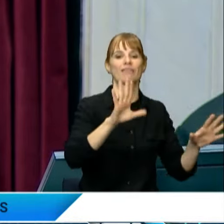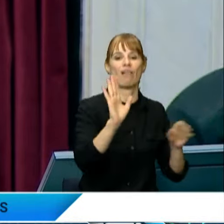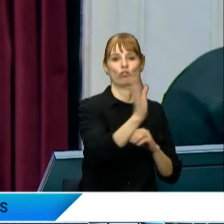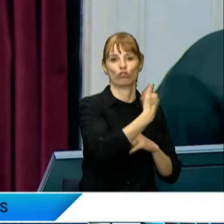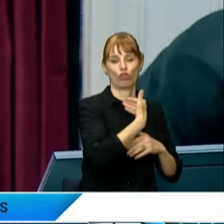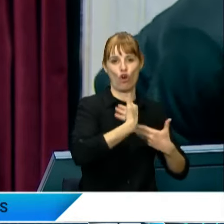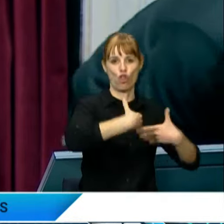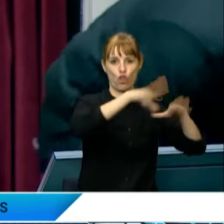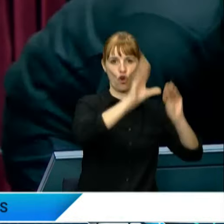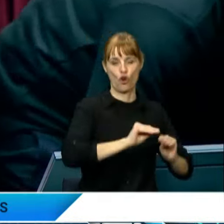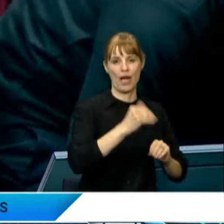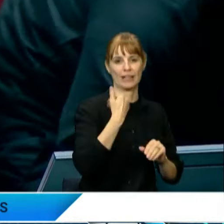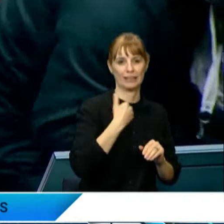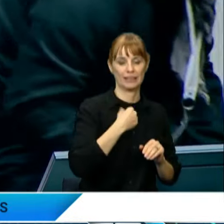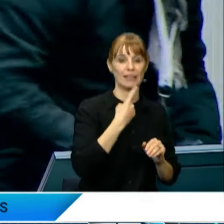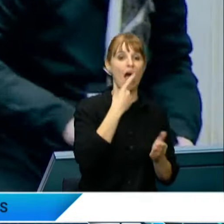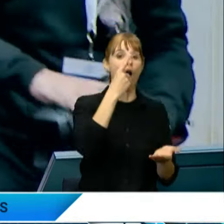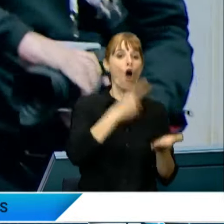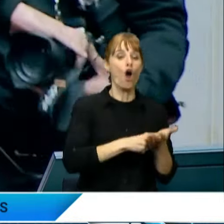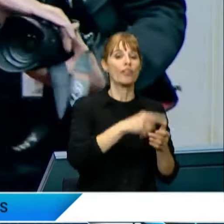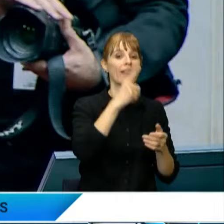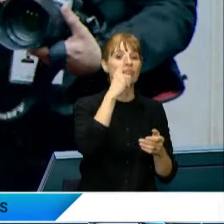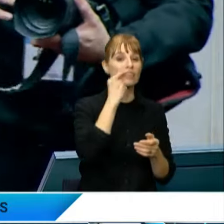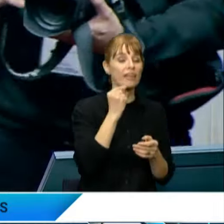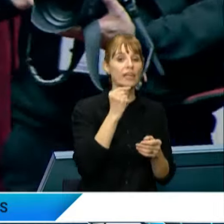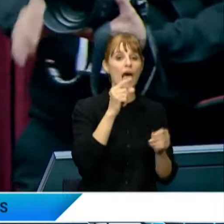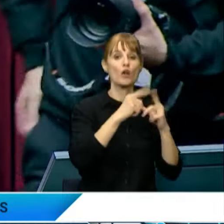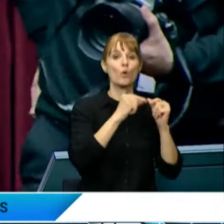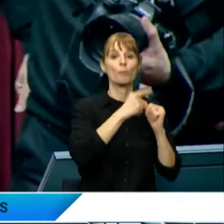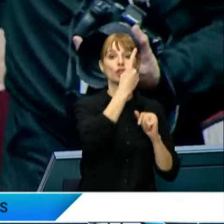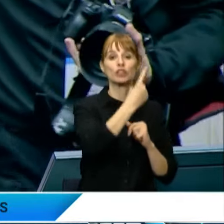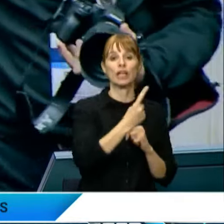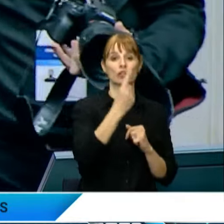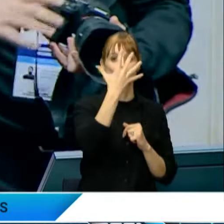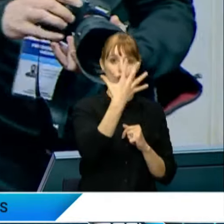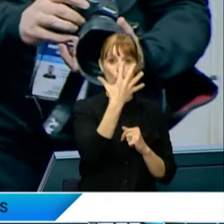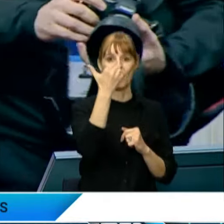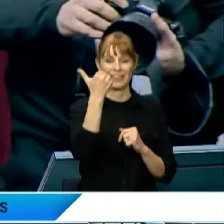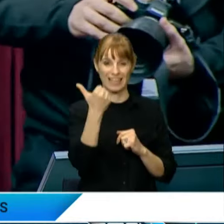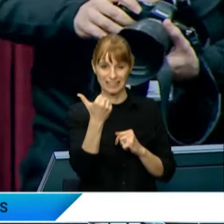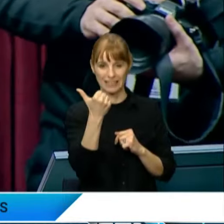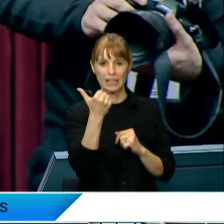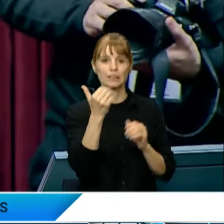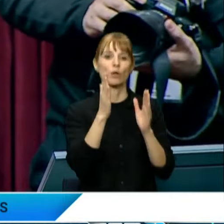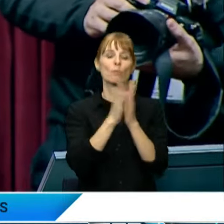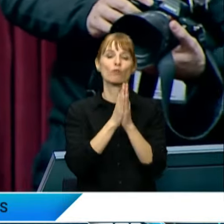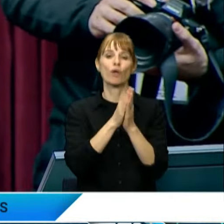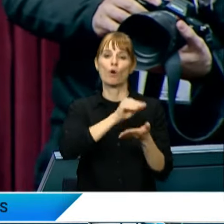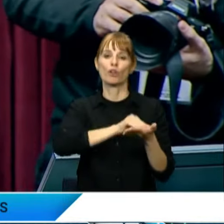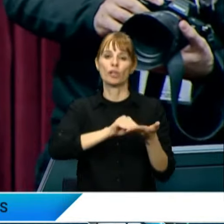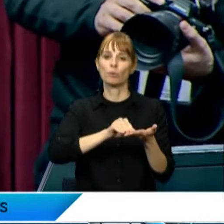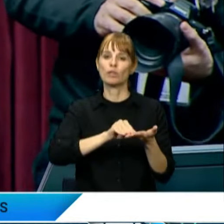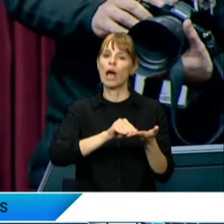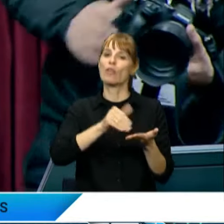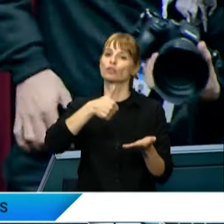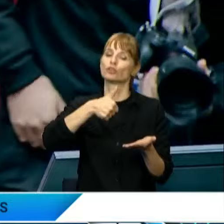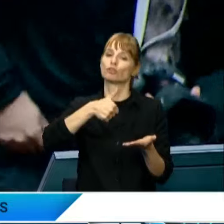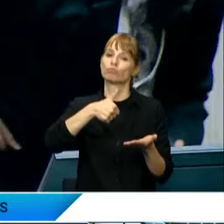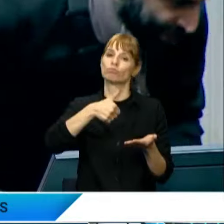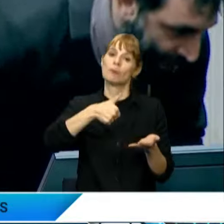los argentinos. Orden del día número 156. Por favor, diputados,